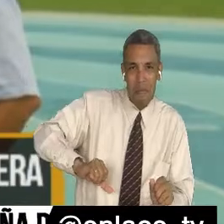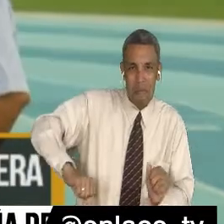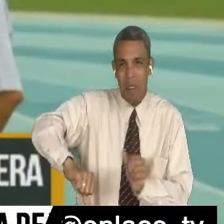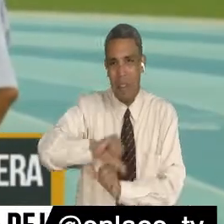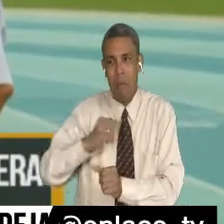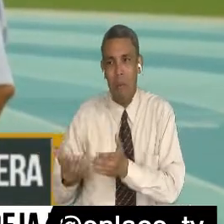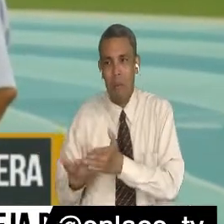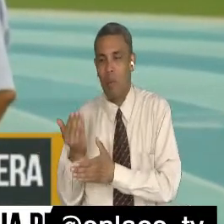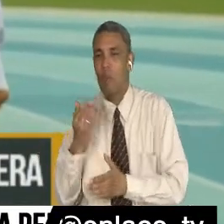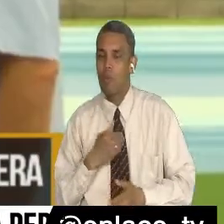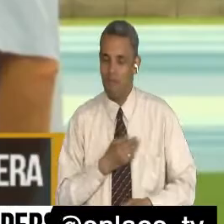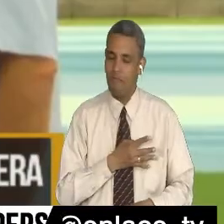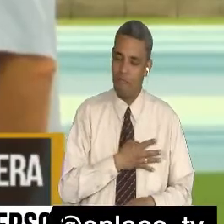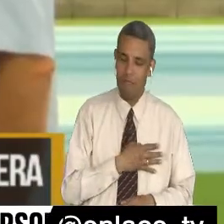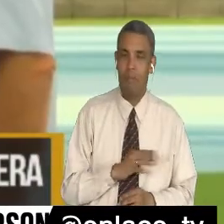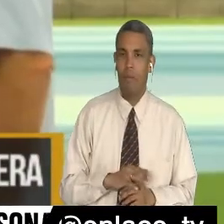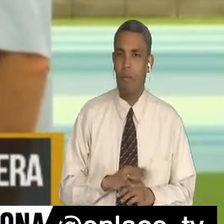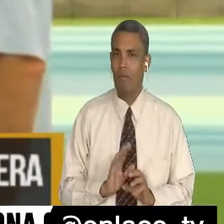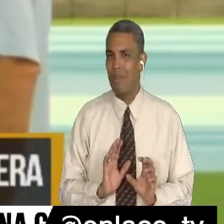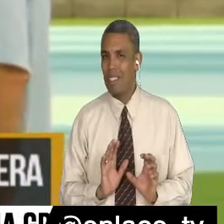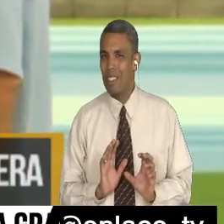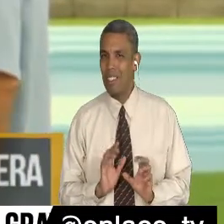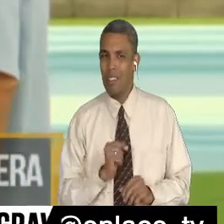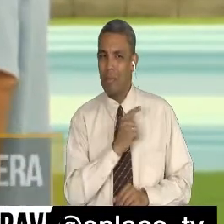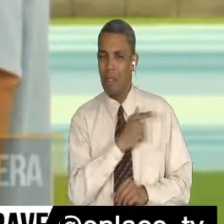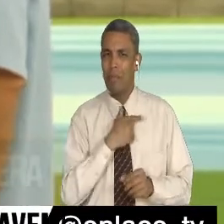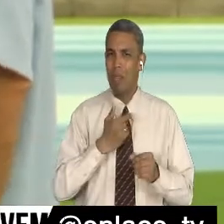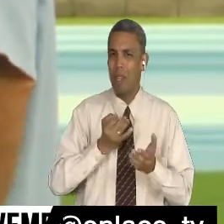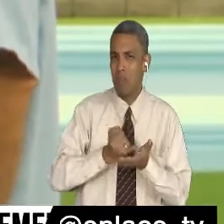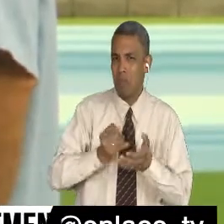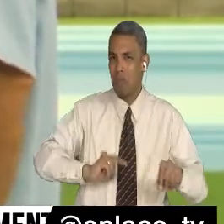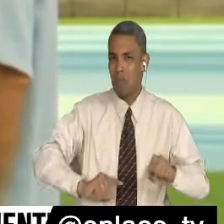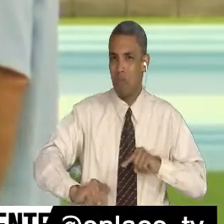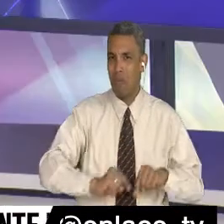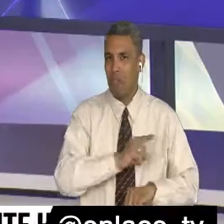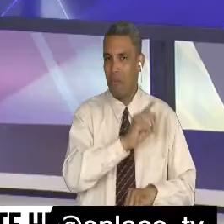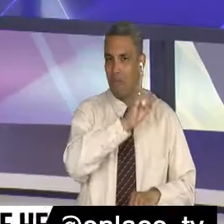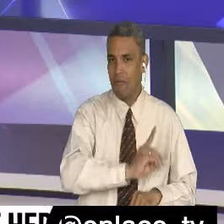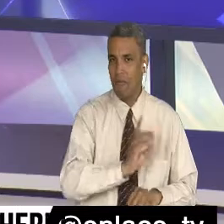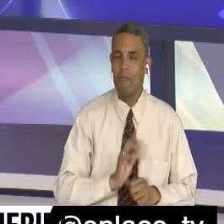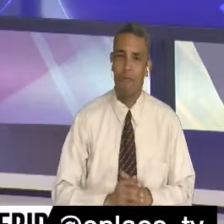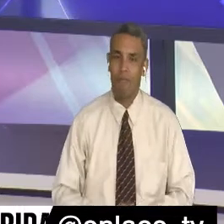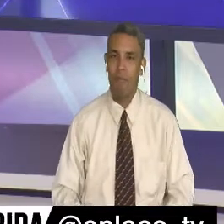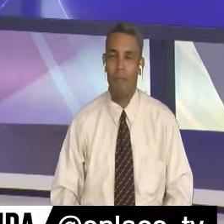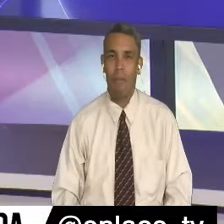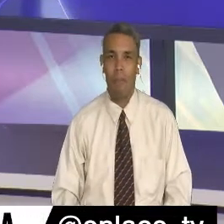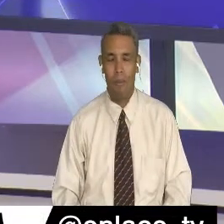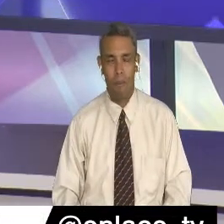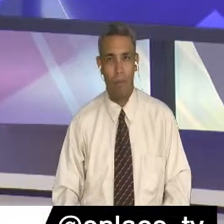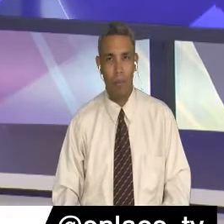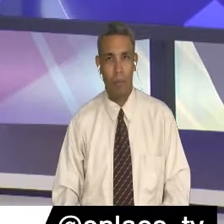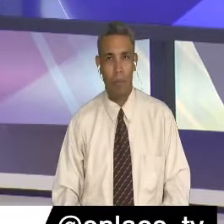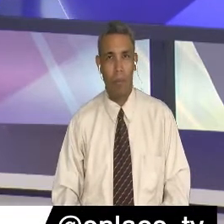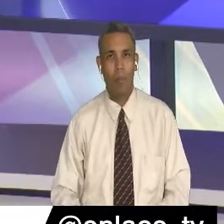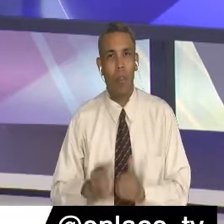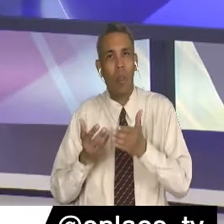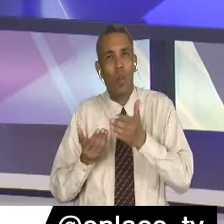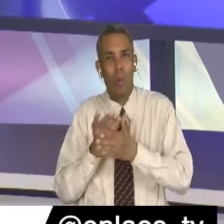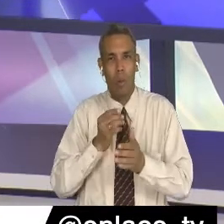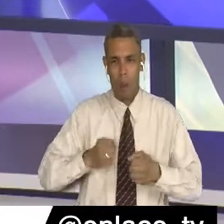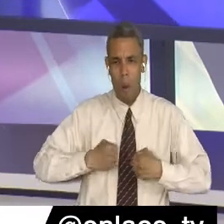Alianza Petrolera por una decisión de la Asamblea y de los accionistas del equipo. Por su parte, Carlos Orlando